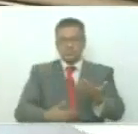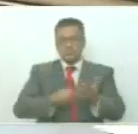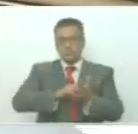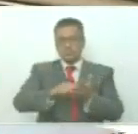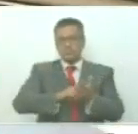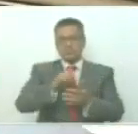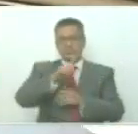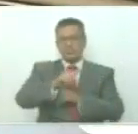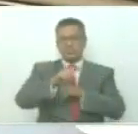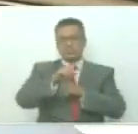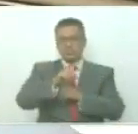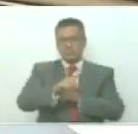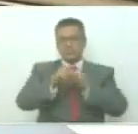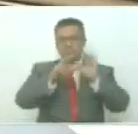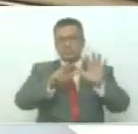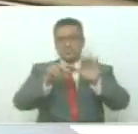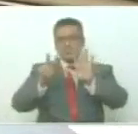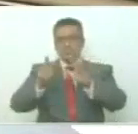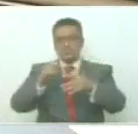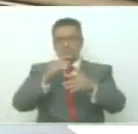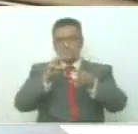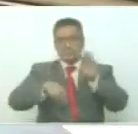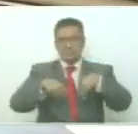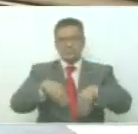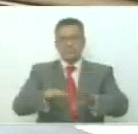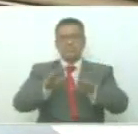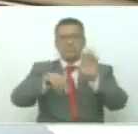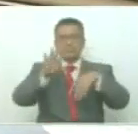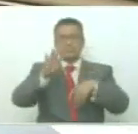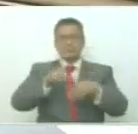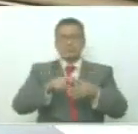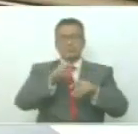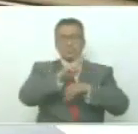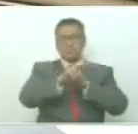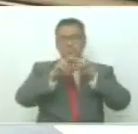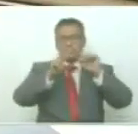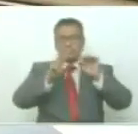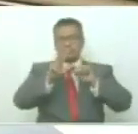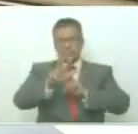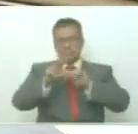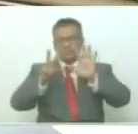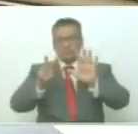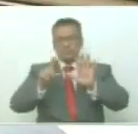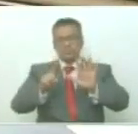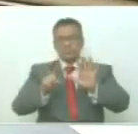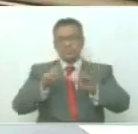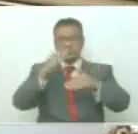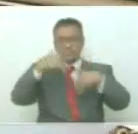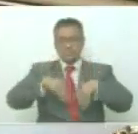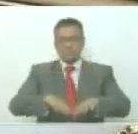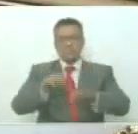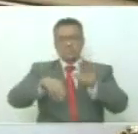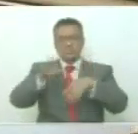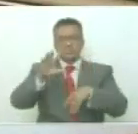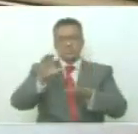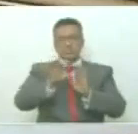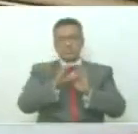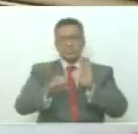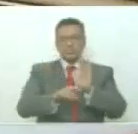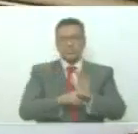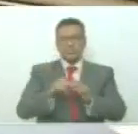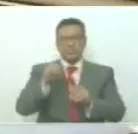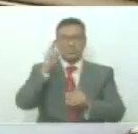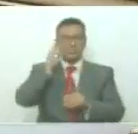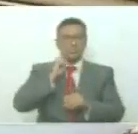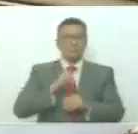artículos 187, numeral 14, y 236, numeral 15, de la Constitución de la República